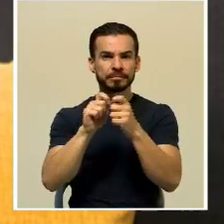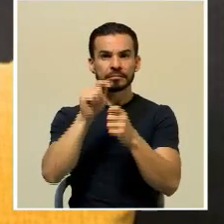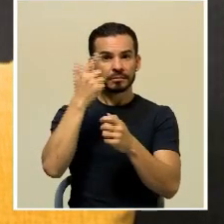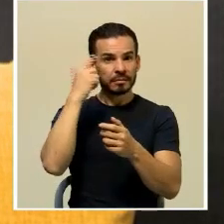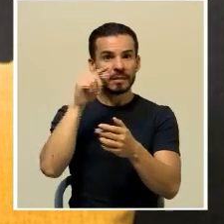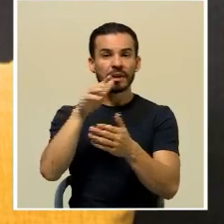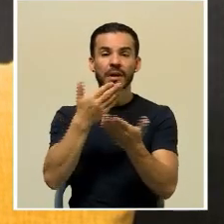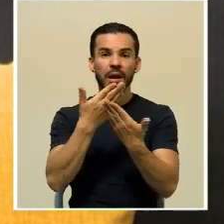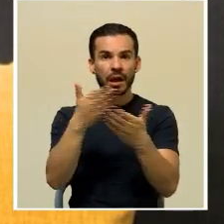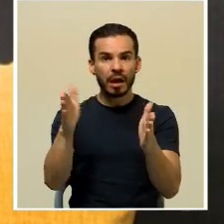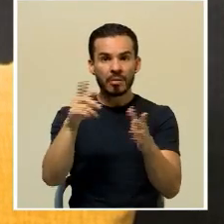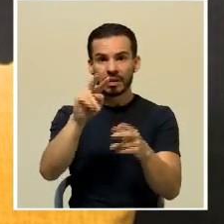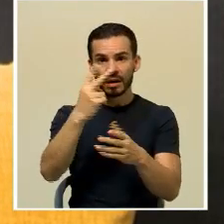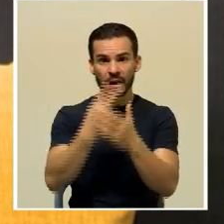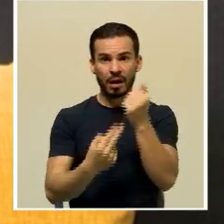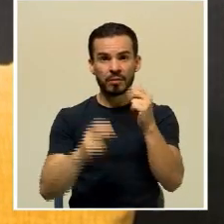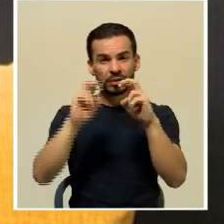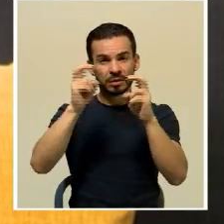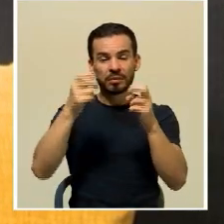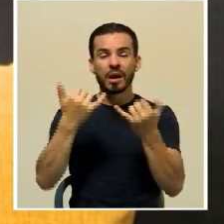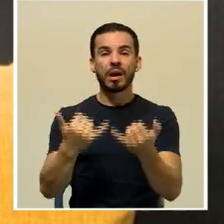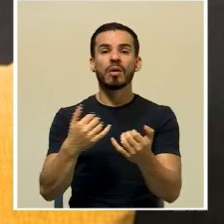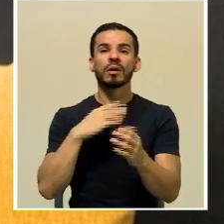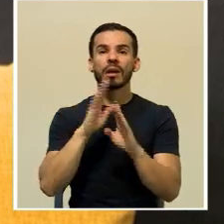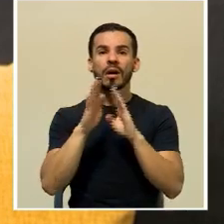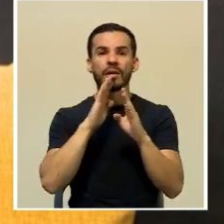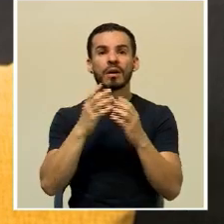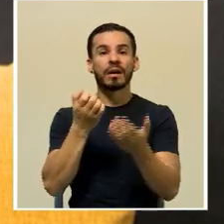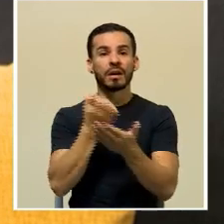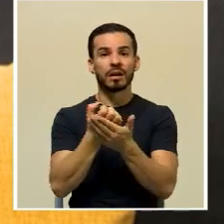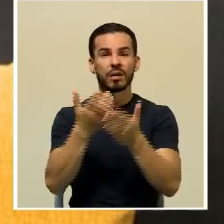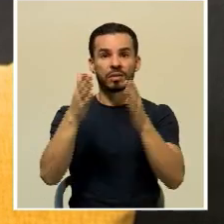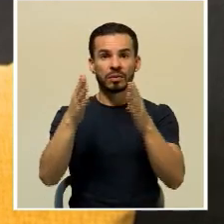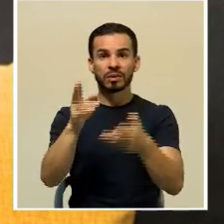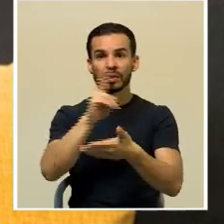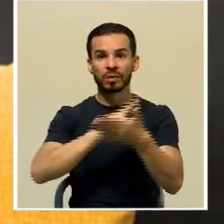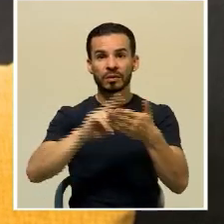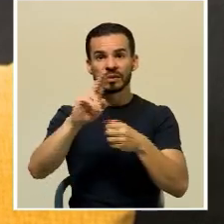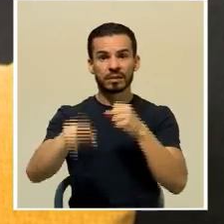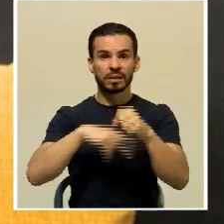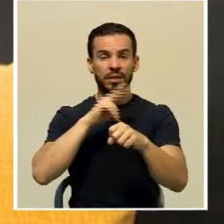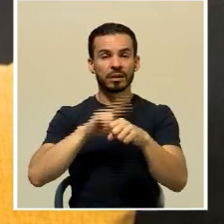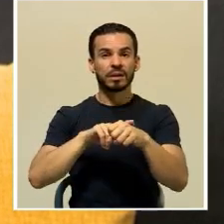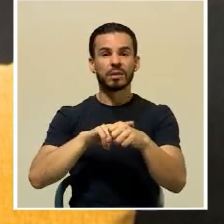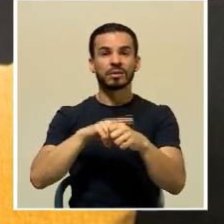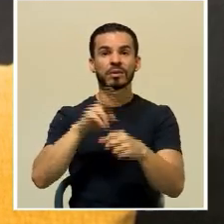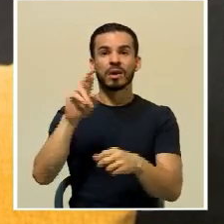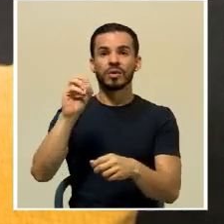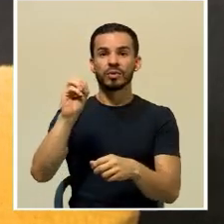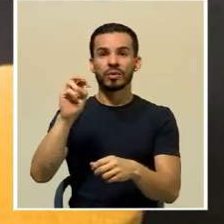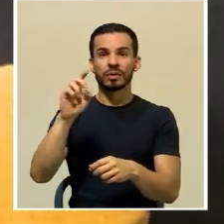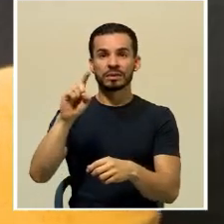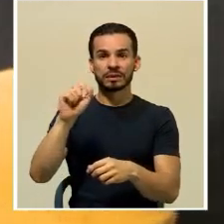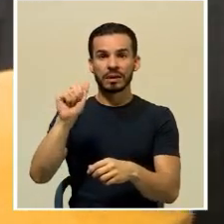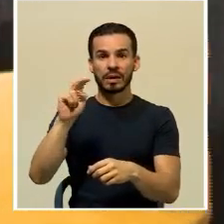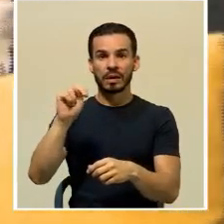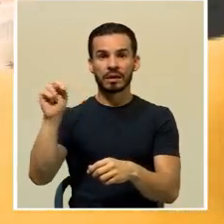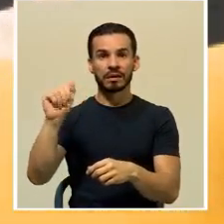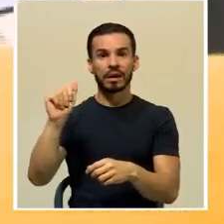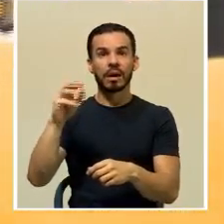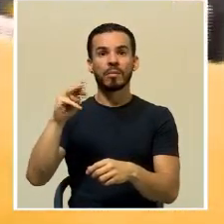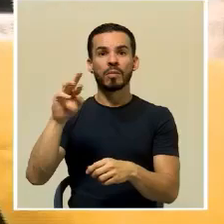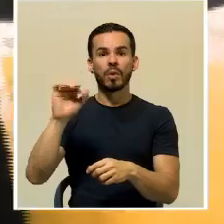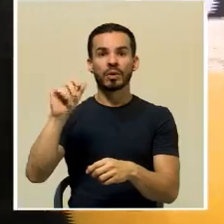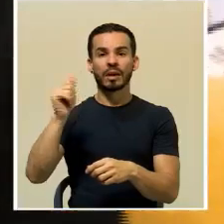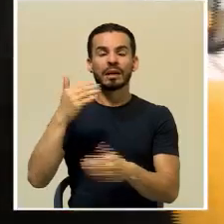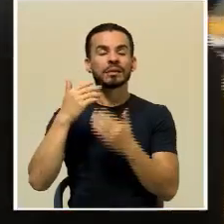Precisamente para ampliar ambos temas vamos a conversar con la economista de la Universidad Nacional, Roxana Morales. Muy buenas noches, doña